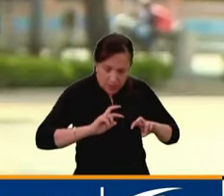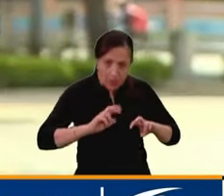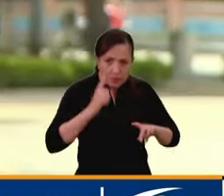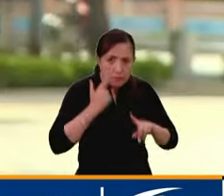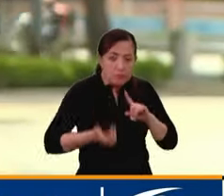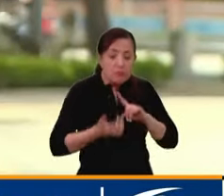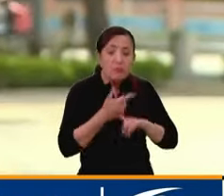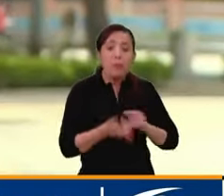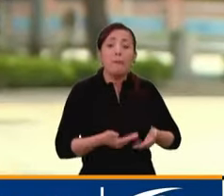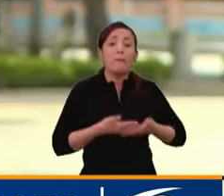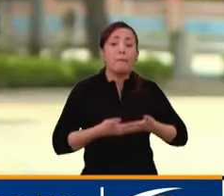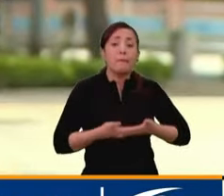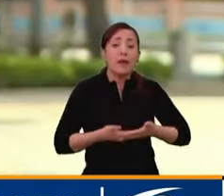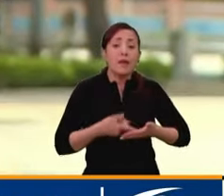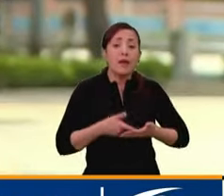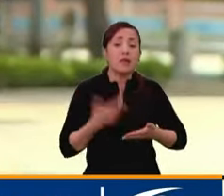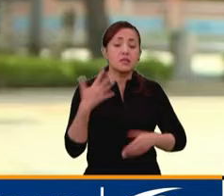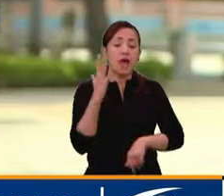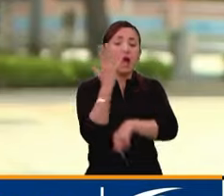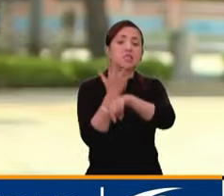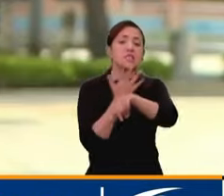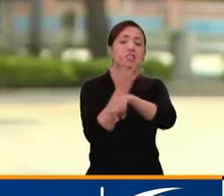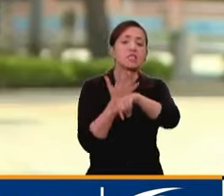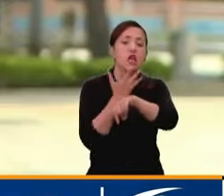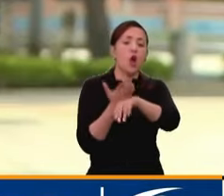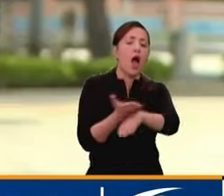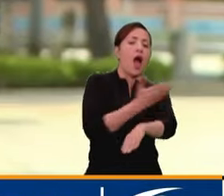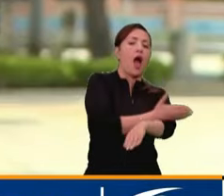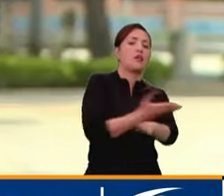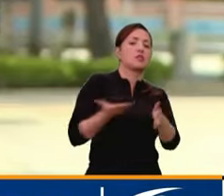que la bebé llevaba más de 5 horas muerta. El